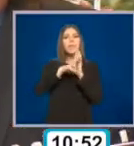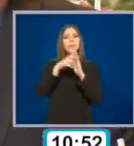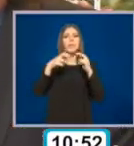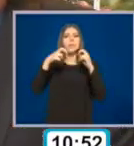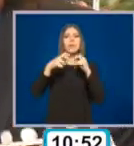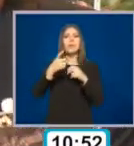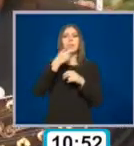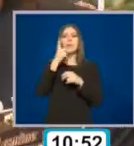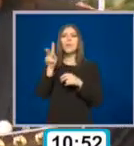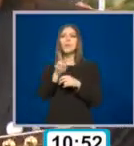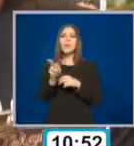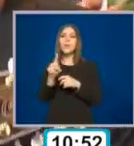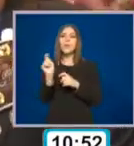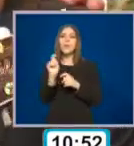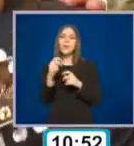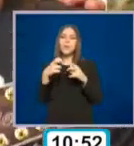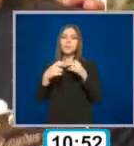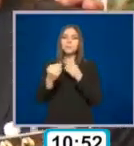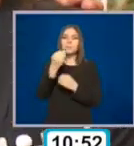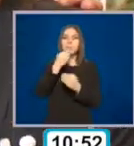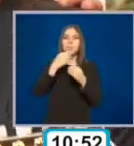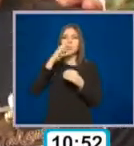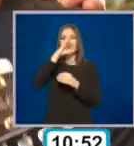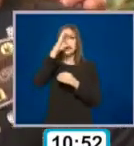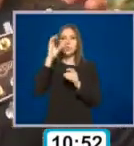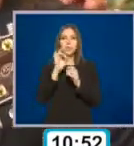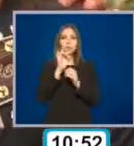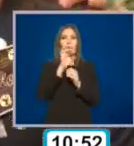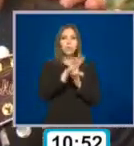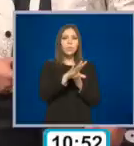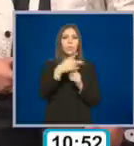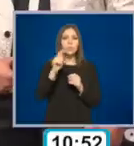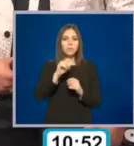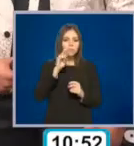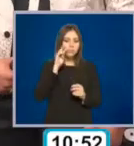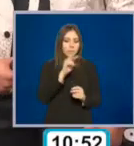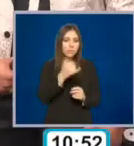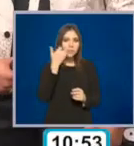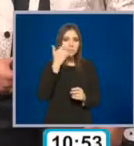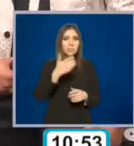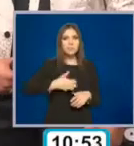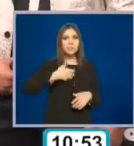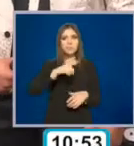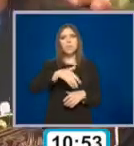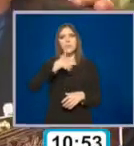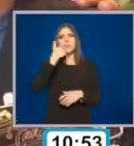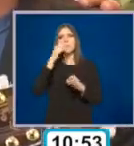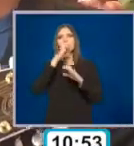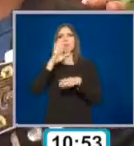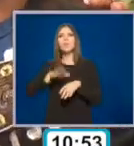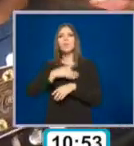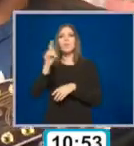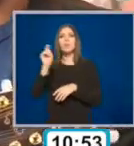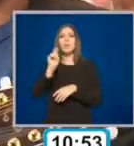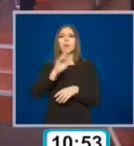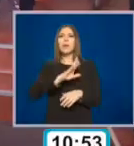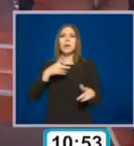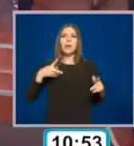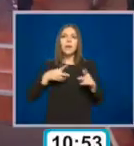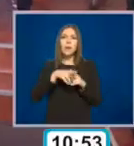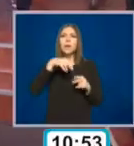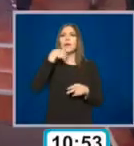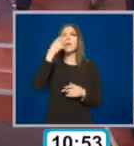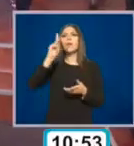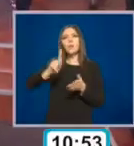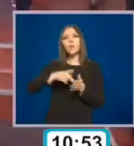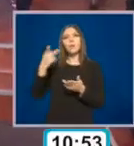llega por ahí un mensajito, una foto, mi novia se enoja conmigo, entonces haz de cuenta que yo le quiero cantar la canción porque ella me corta, pues yo quiero que ella regrese conmigo